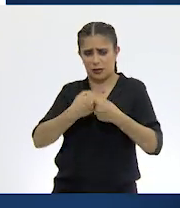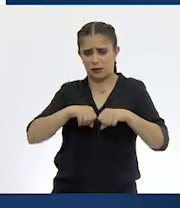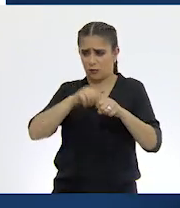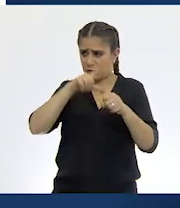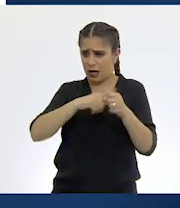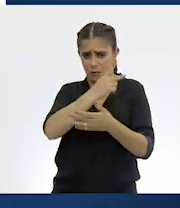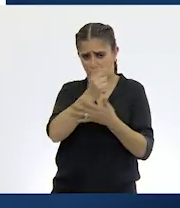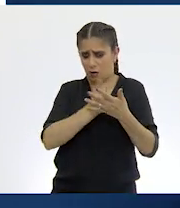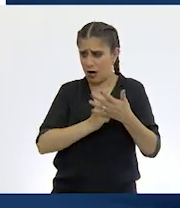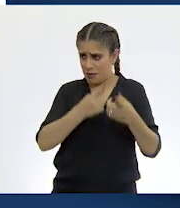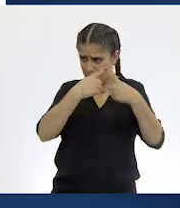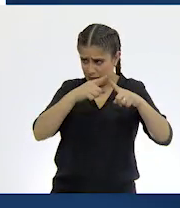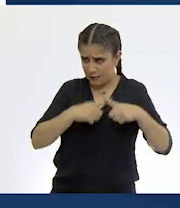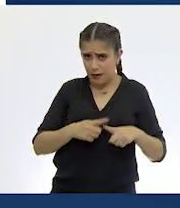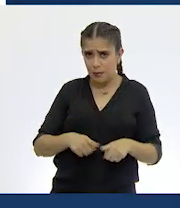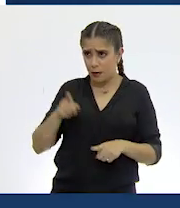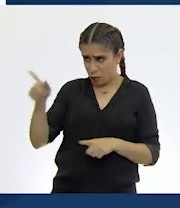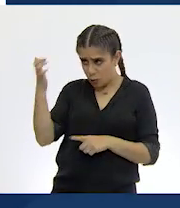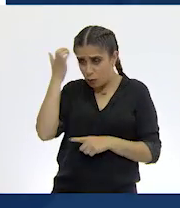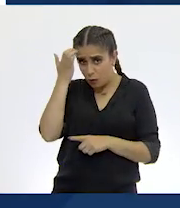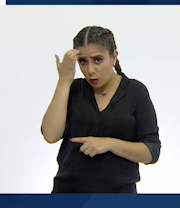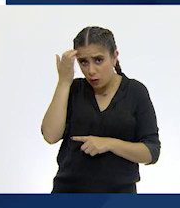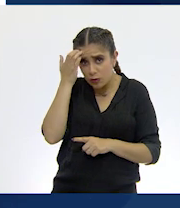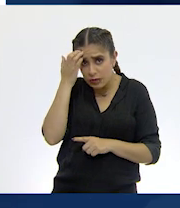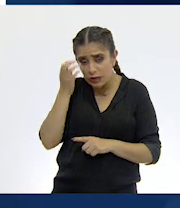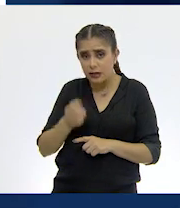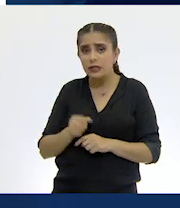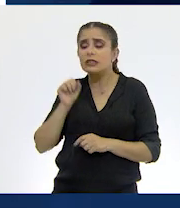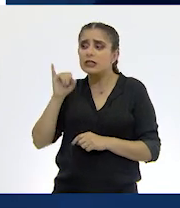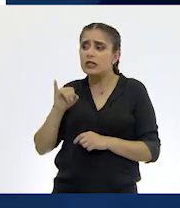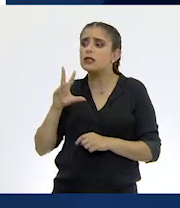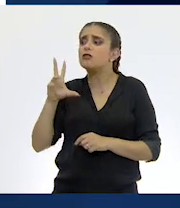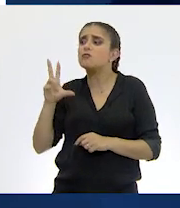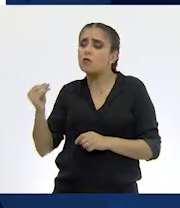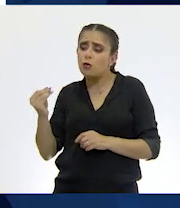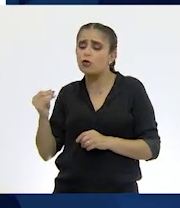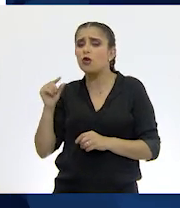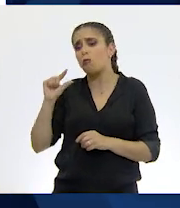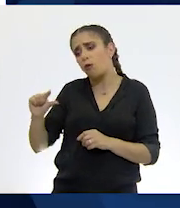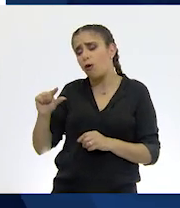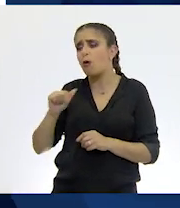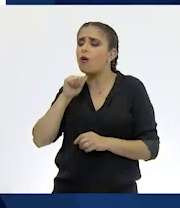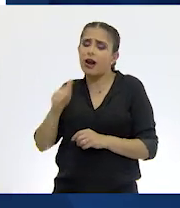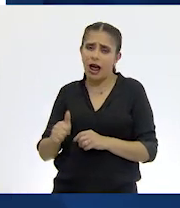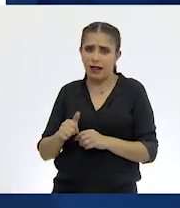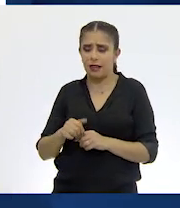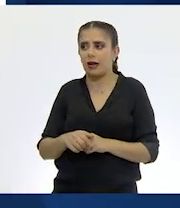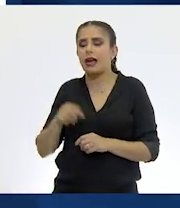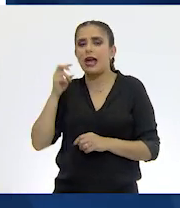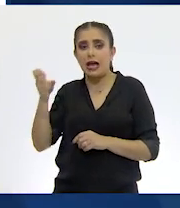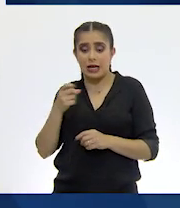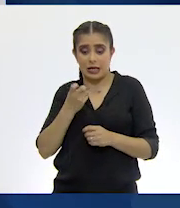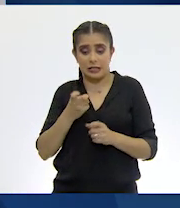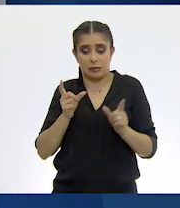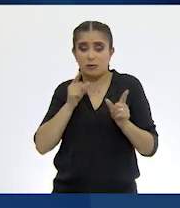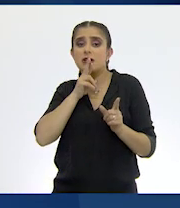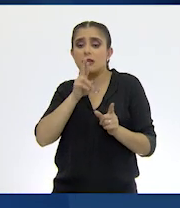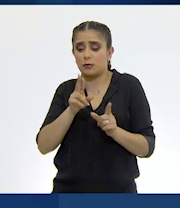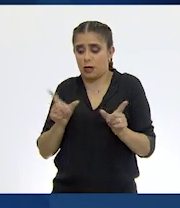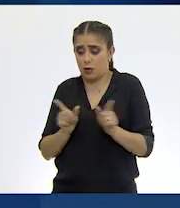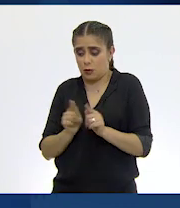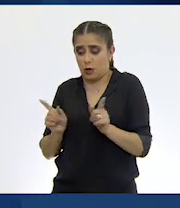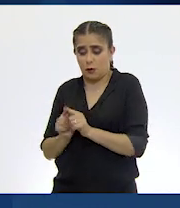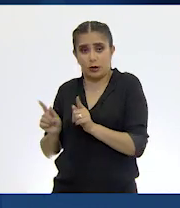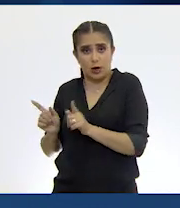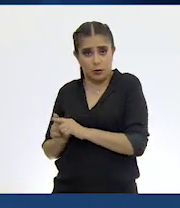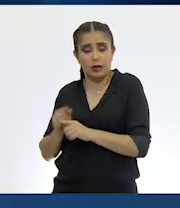sociales? ¿Conoce los programas sociales? Sí, mucho, poco o no. Entonces, estas preguntas que